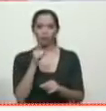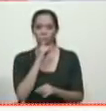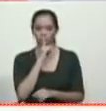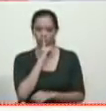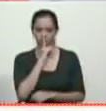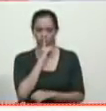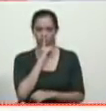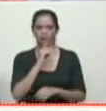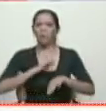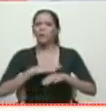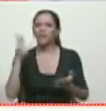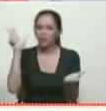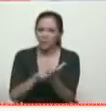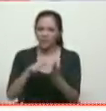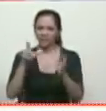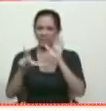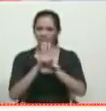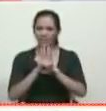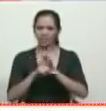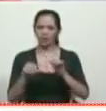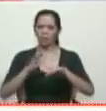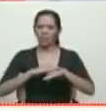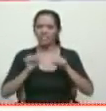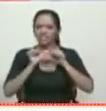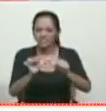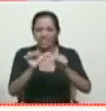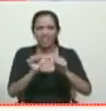aprueban leyes y por qué siguen